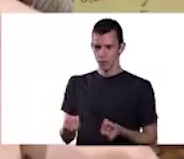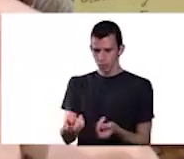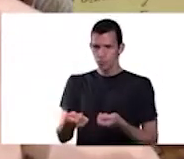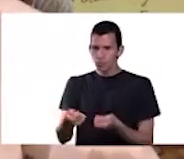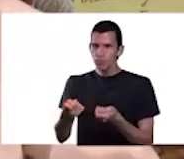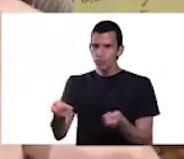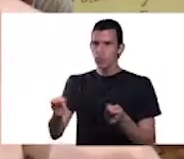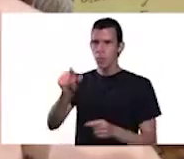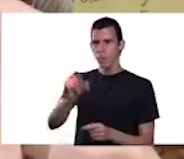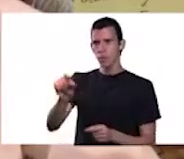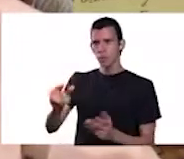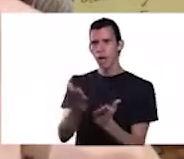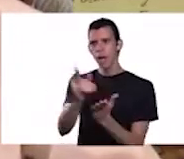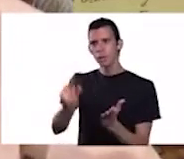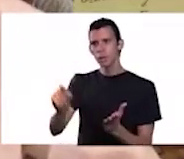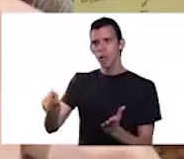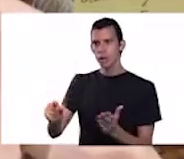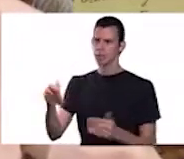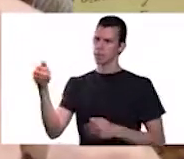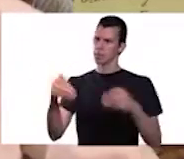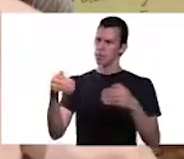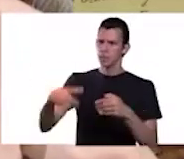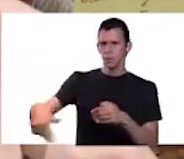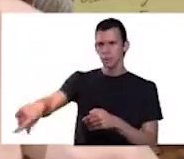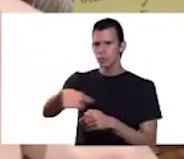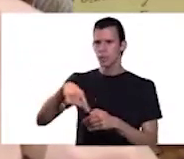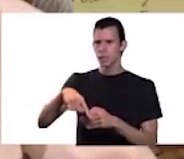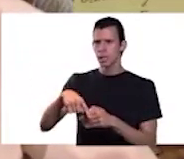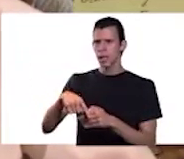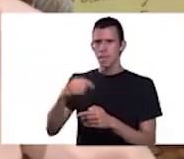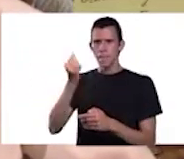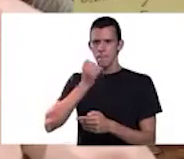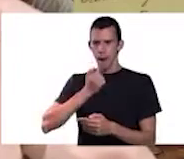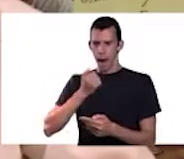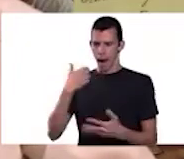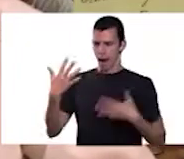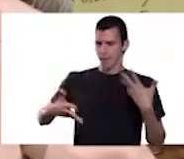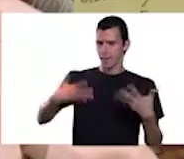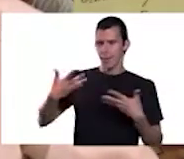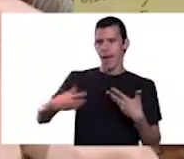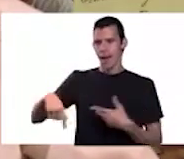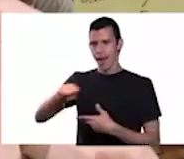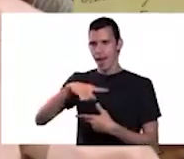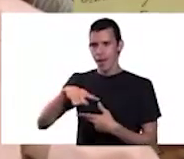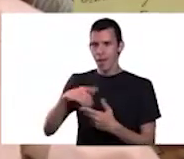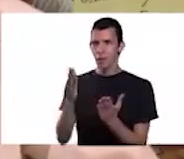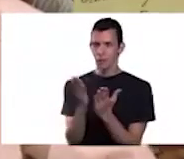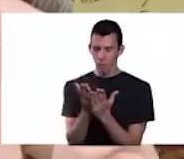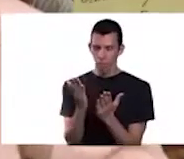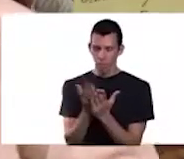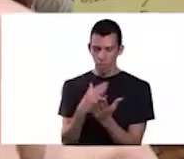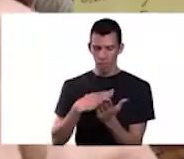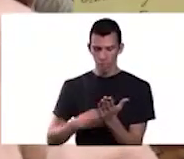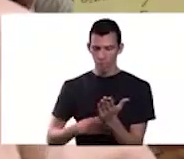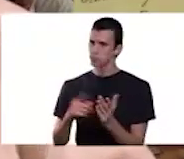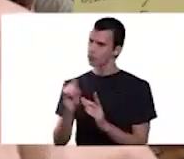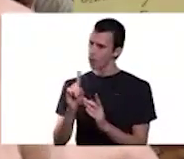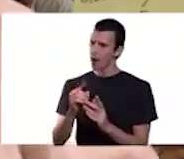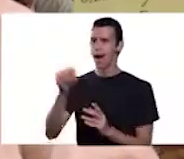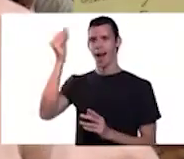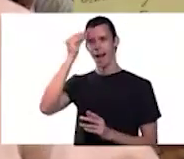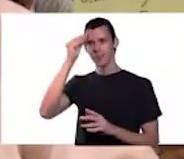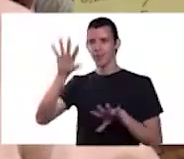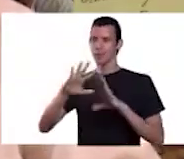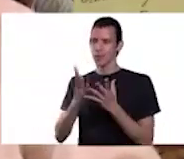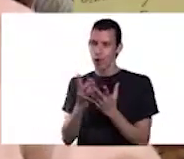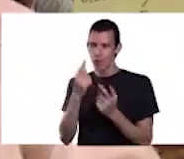estimular, orientar, participar en actividades donde los estudiantes aprendan y participen de